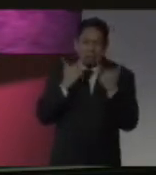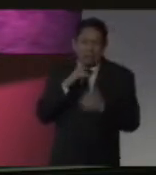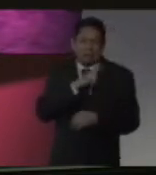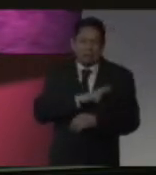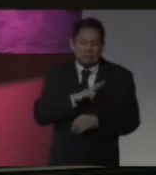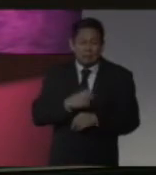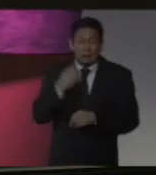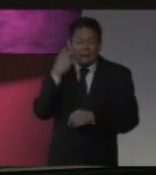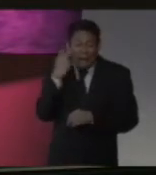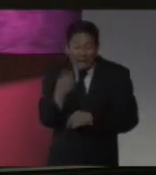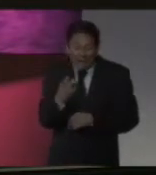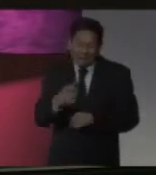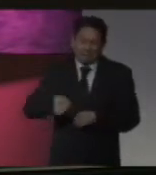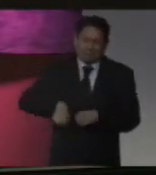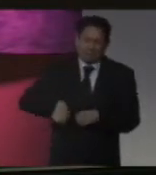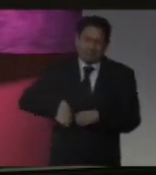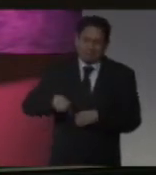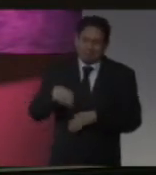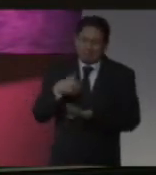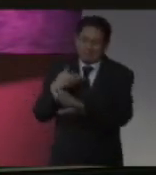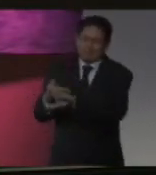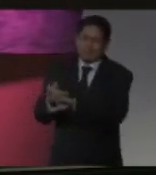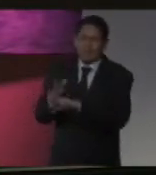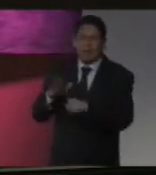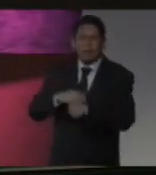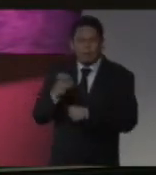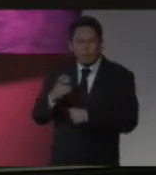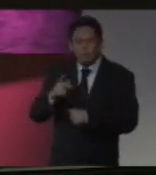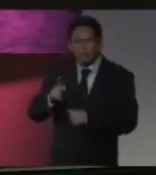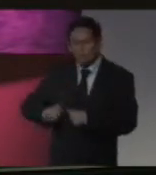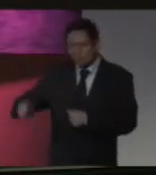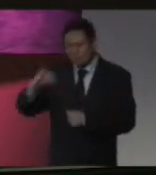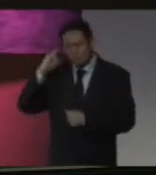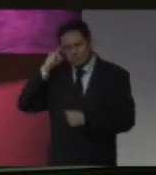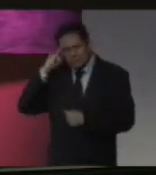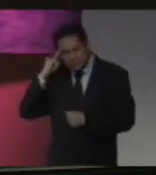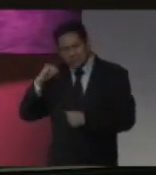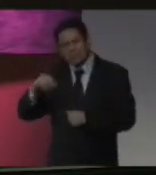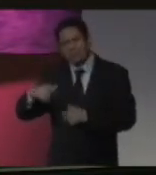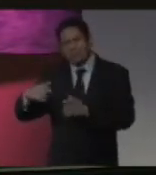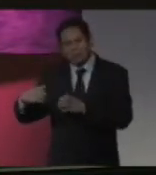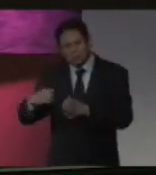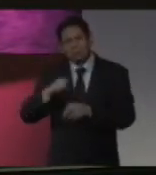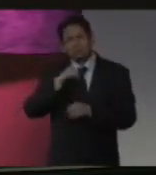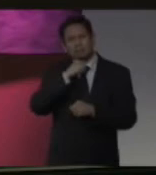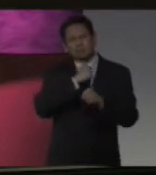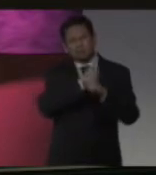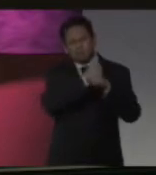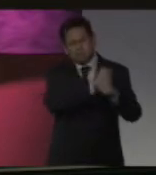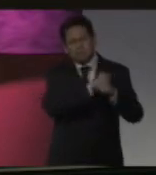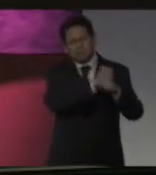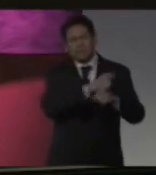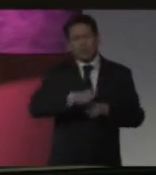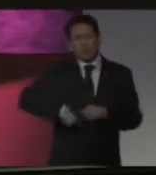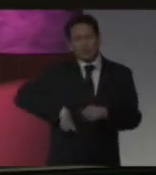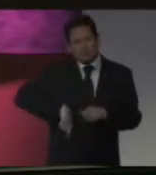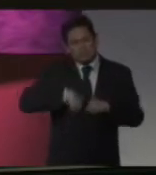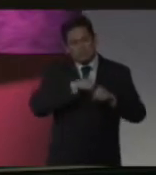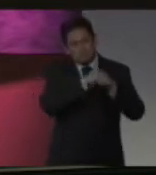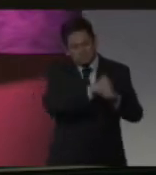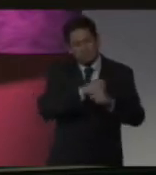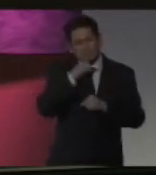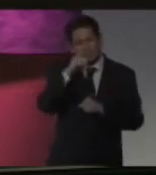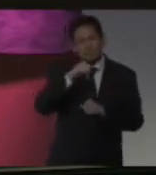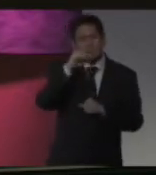pueblos americanos están en lucha, están emprendiendo esfuerzos de resistencia con estrategias múltiples. Y es